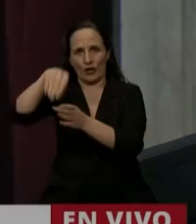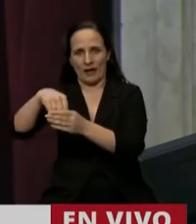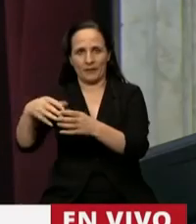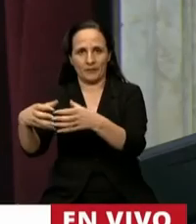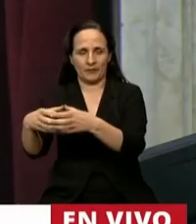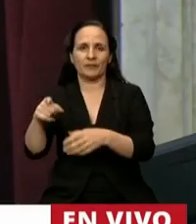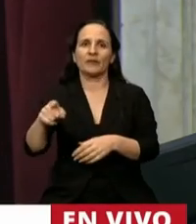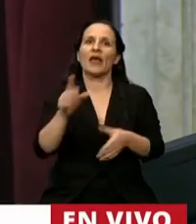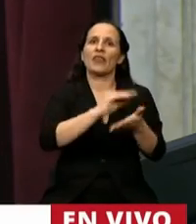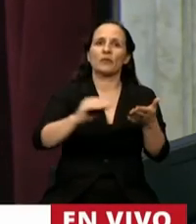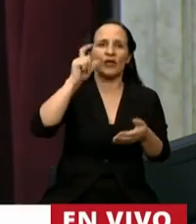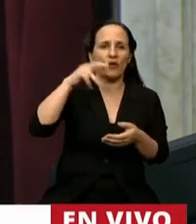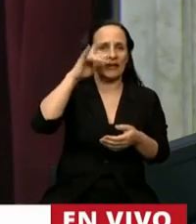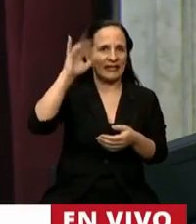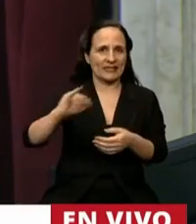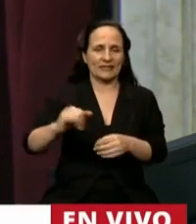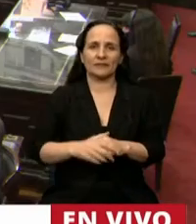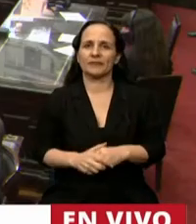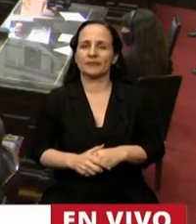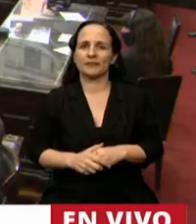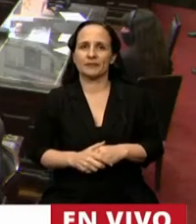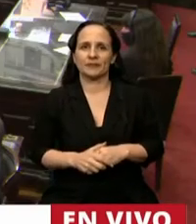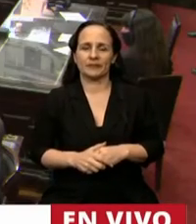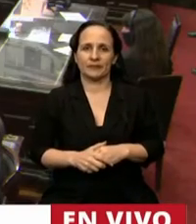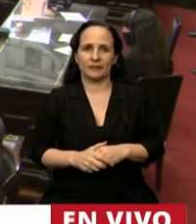La palabra el diputado Enríquez.